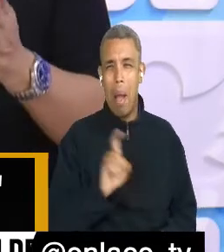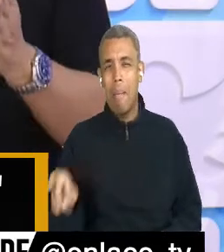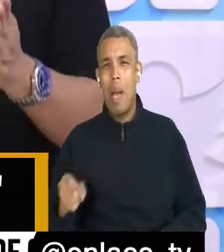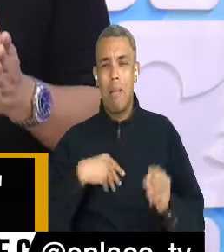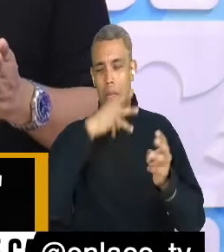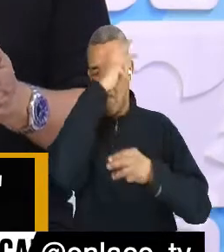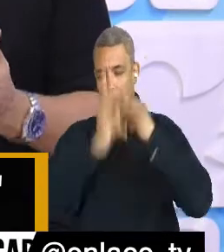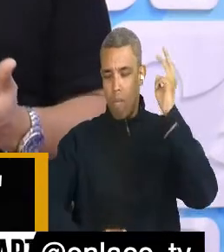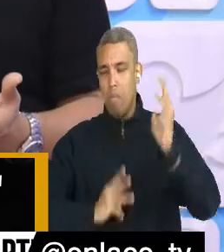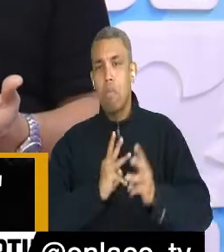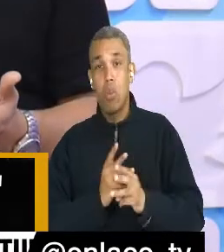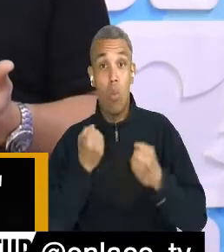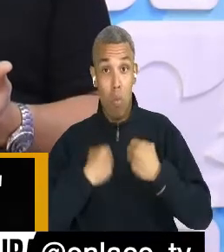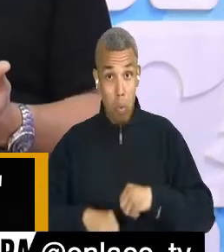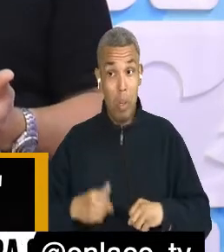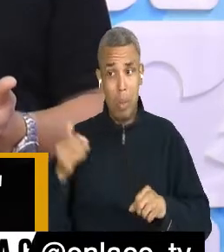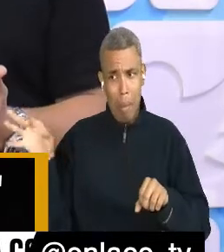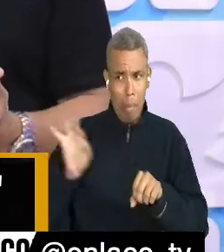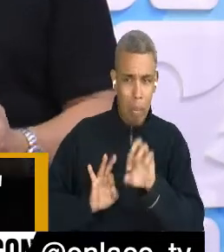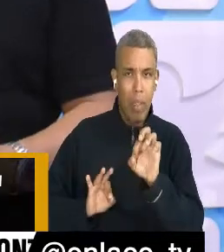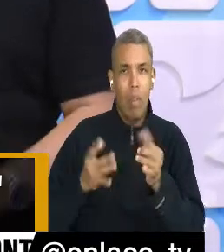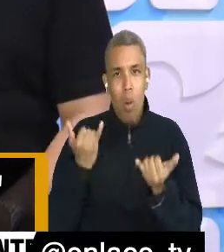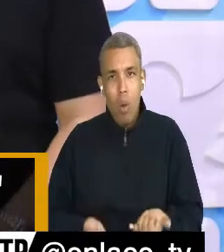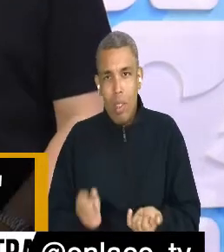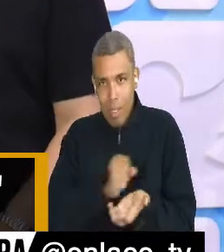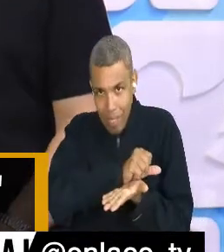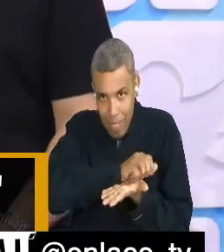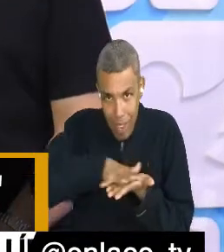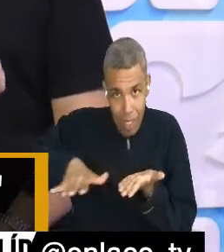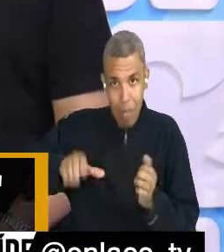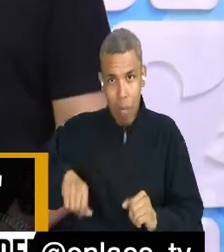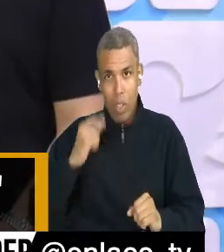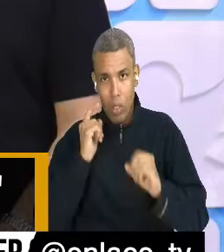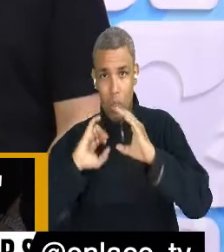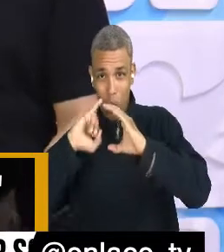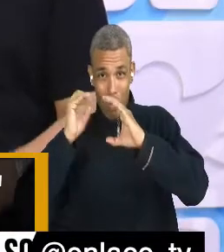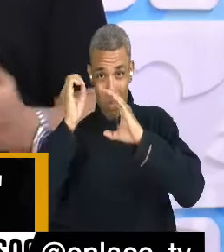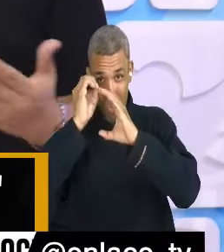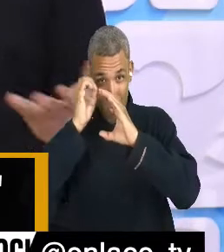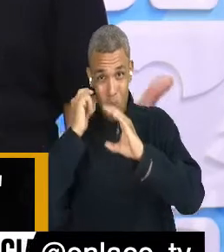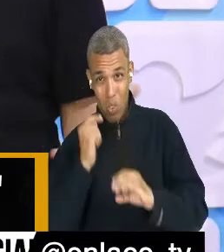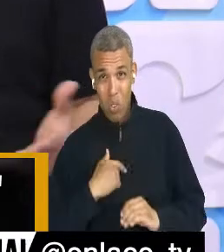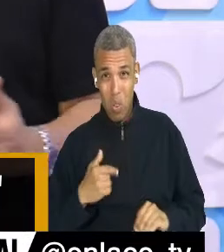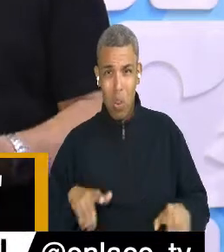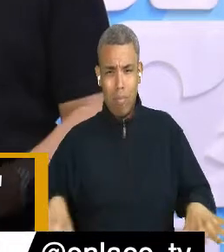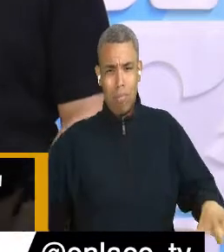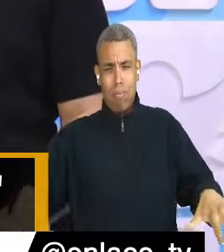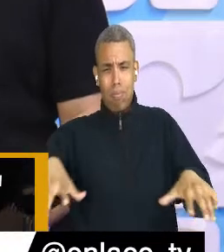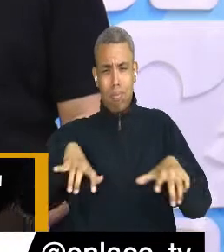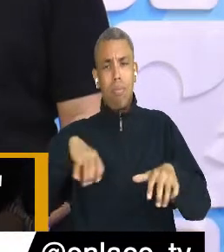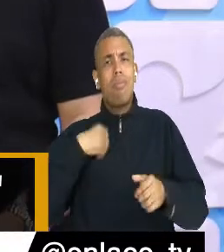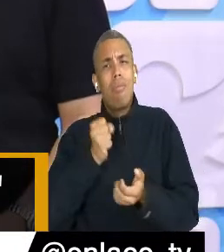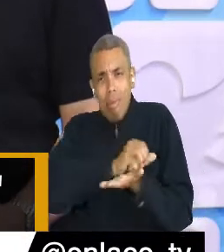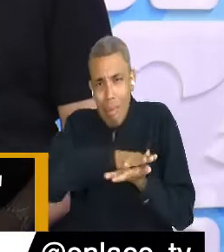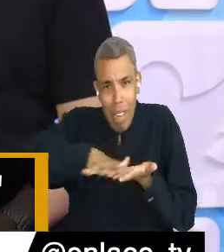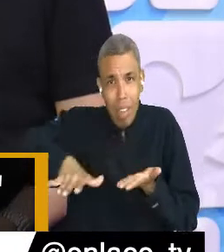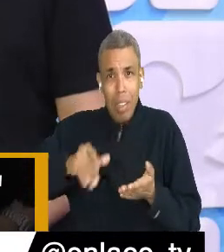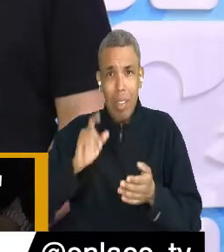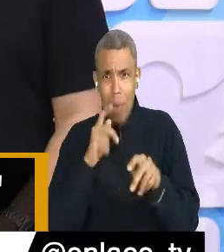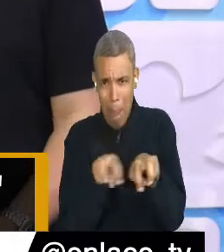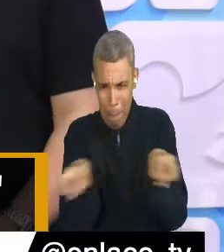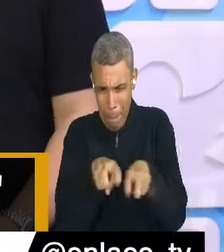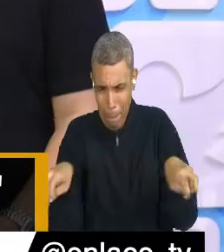asistir totalmente gratis hoy al Centro Comercial San Silvestre, en el Auditorio San Silvestre. Es totalmente gratis la entrada, son 450